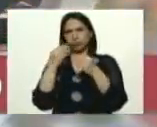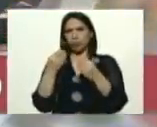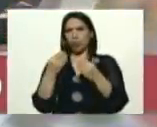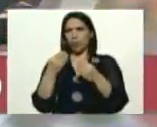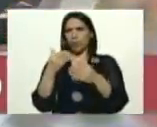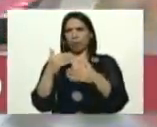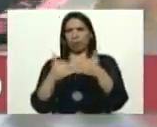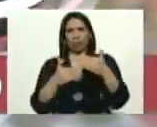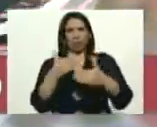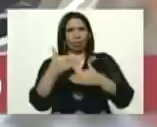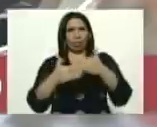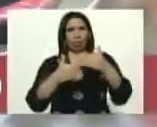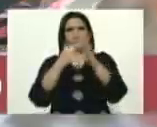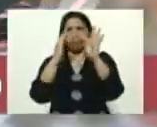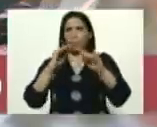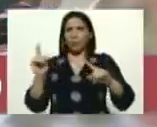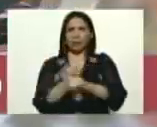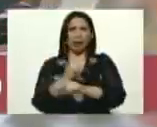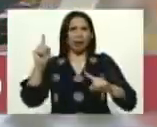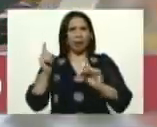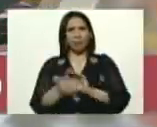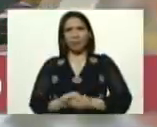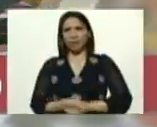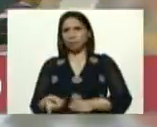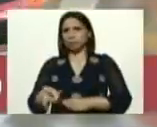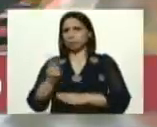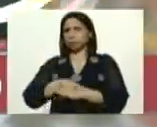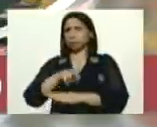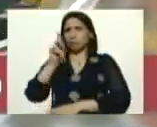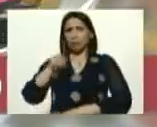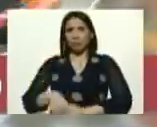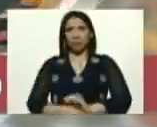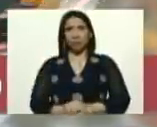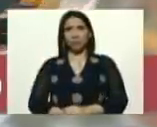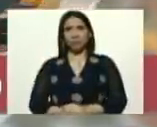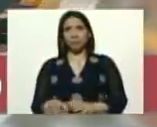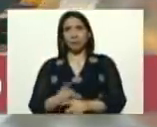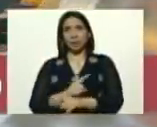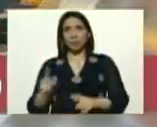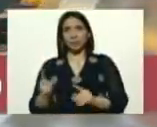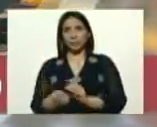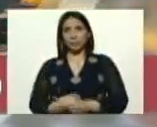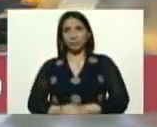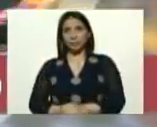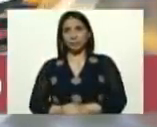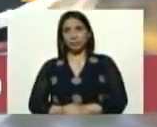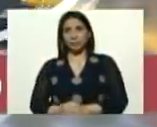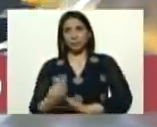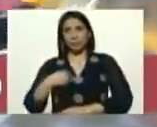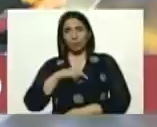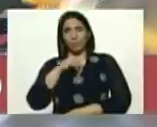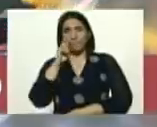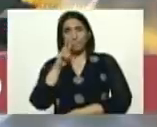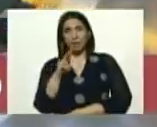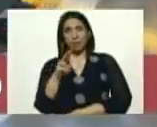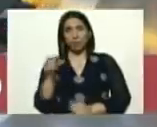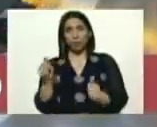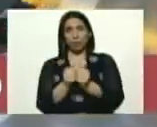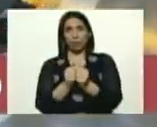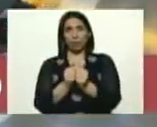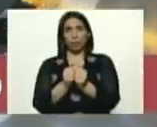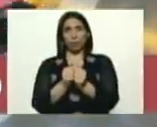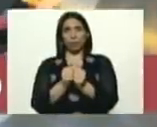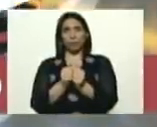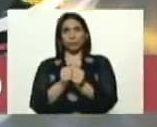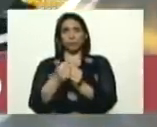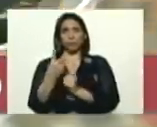de forma muy rápida, agrava también muy rápidamente, y es lo que estamos viendo con